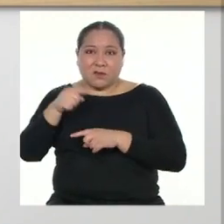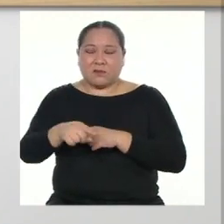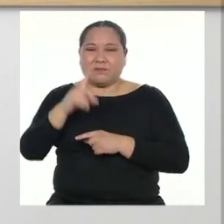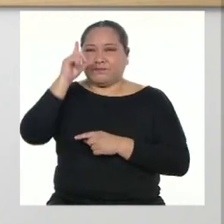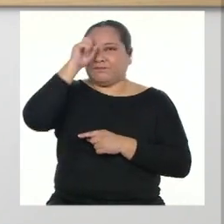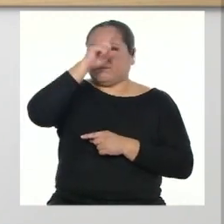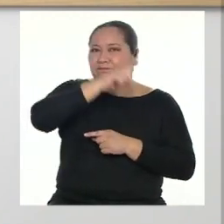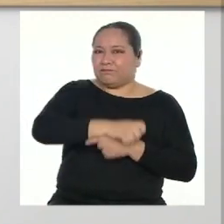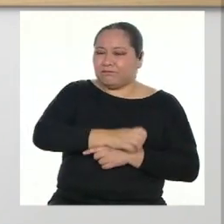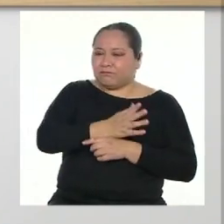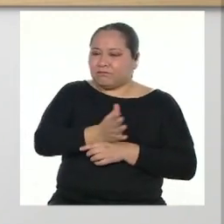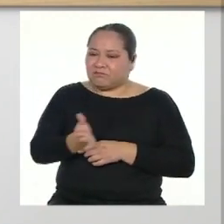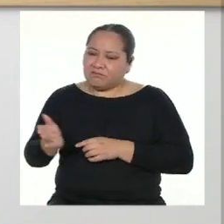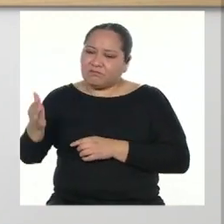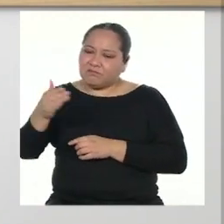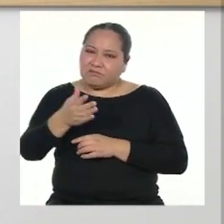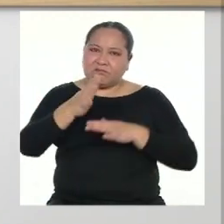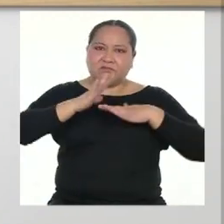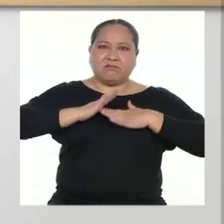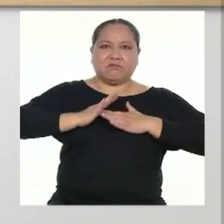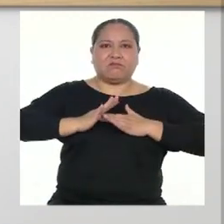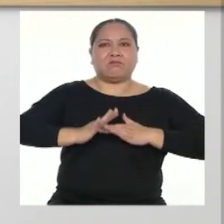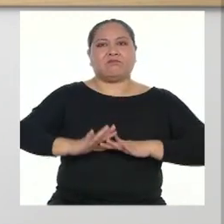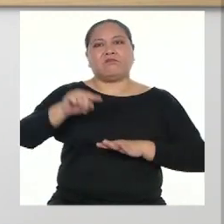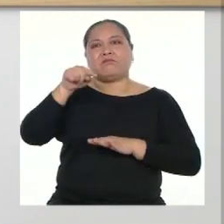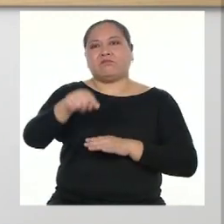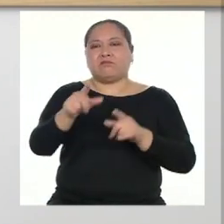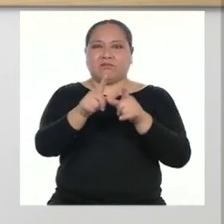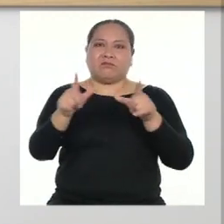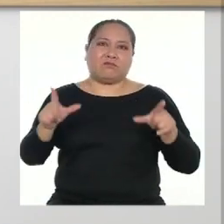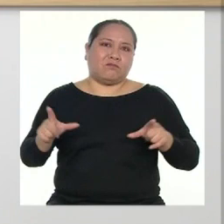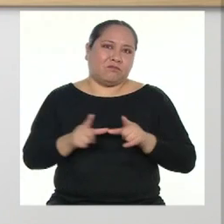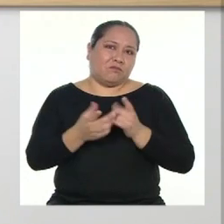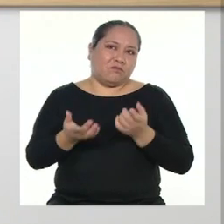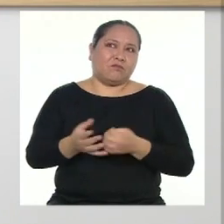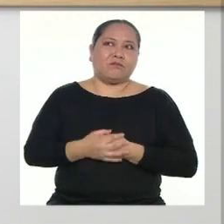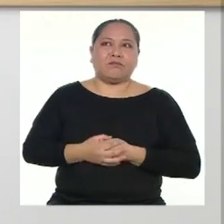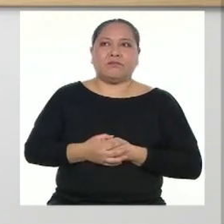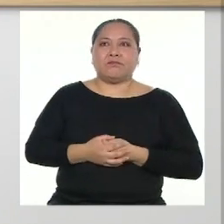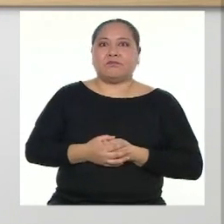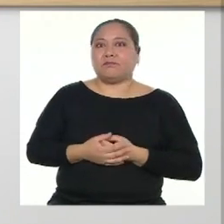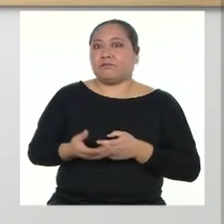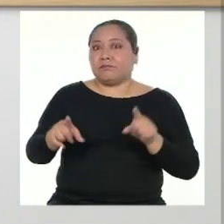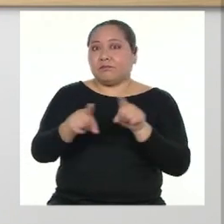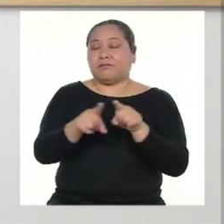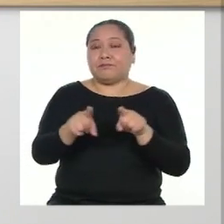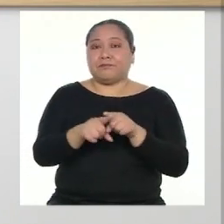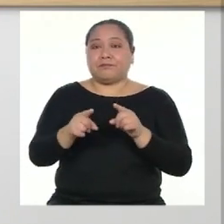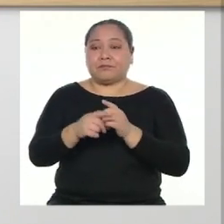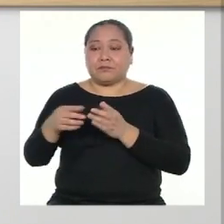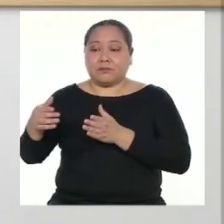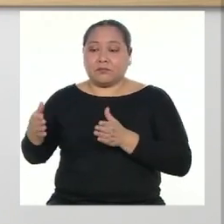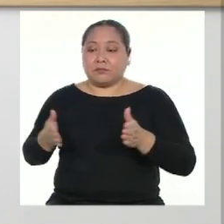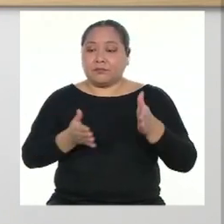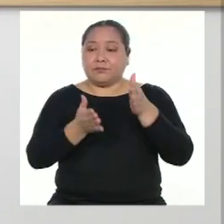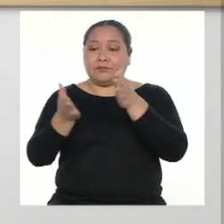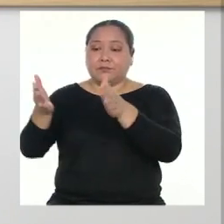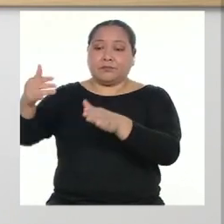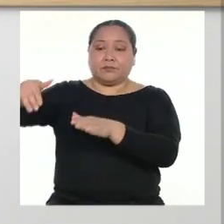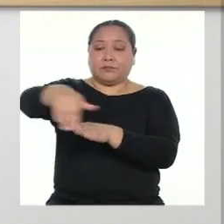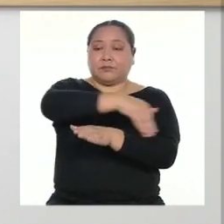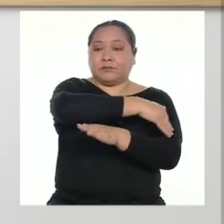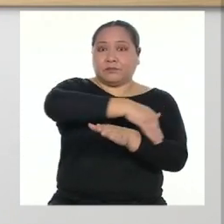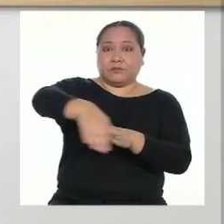más difícil transitar tranquilamente por esa zona en particular. Además, las vías y las calles de